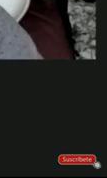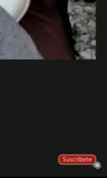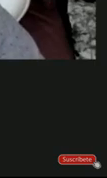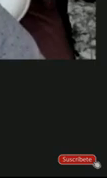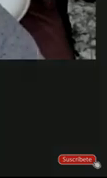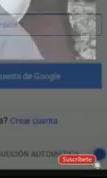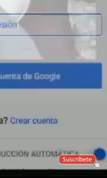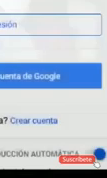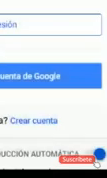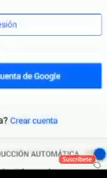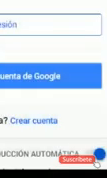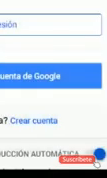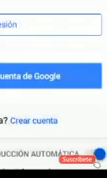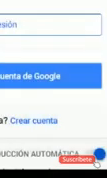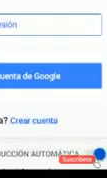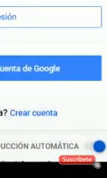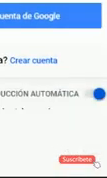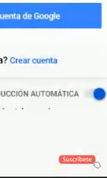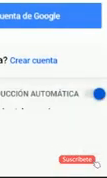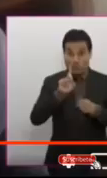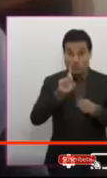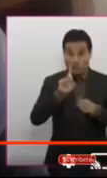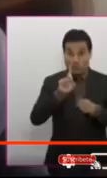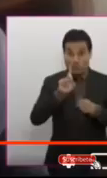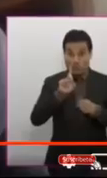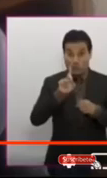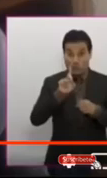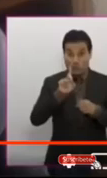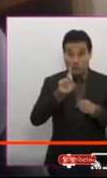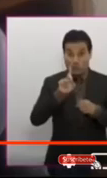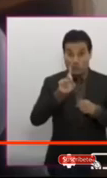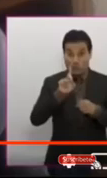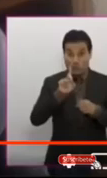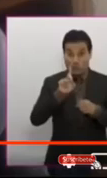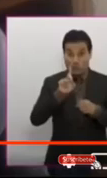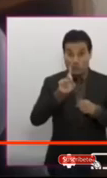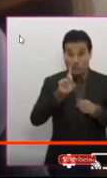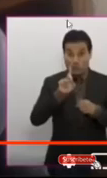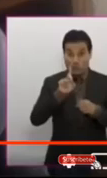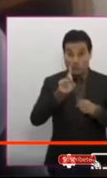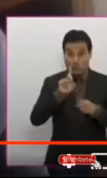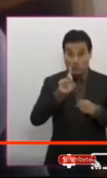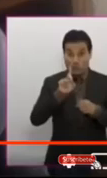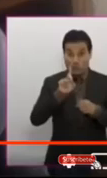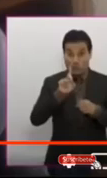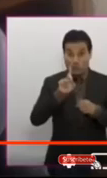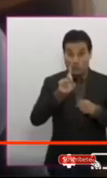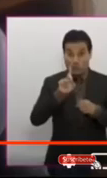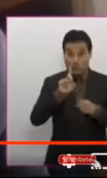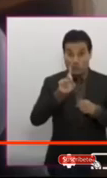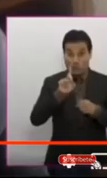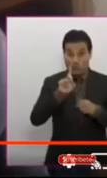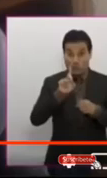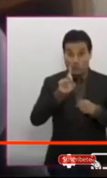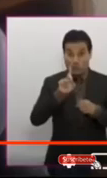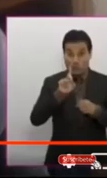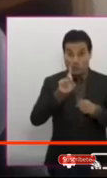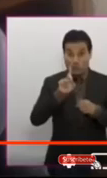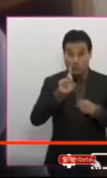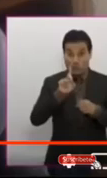salido es lo que dijo ciro murayama consejero del ime porque ciro murayama